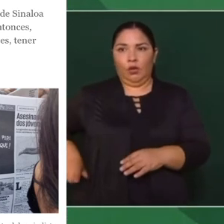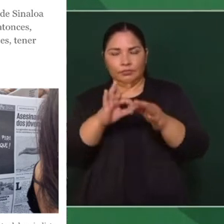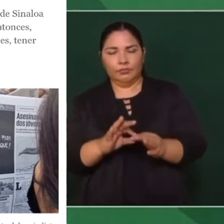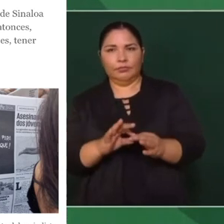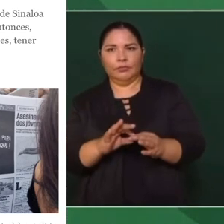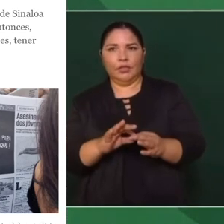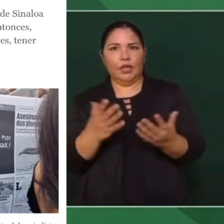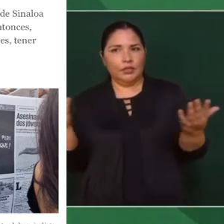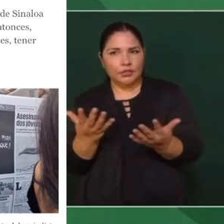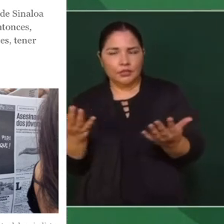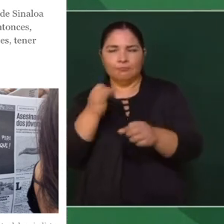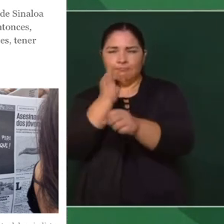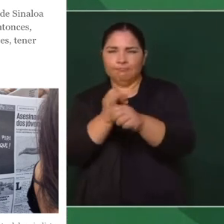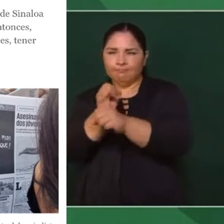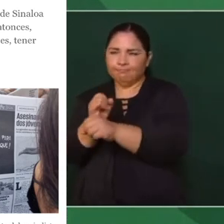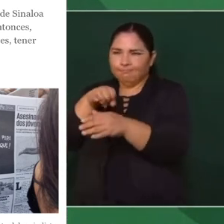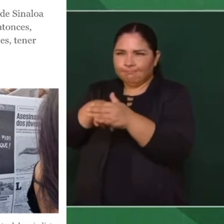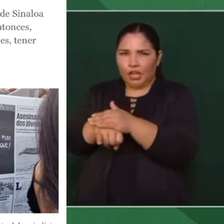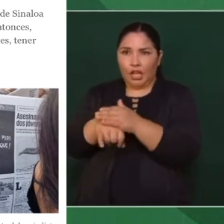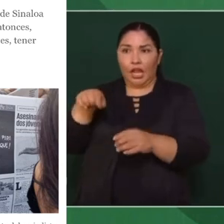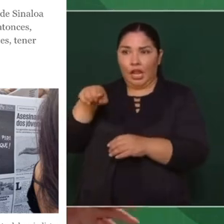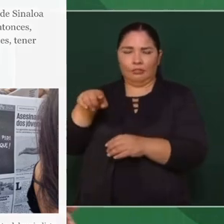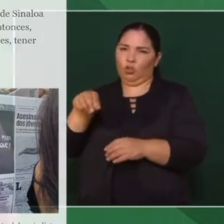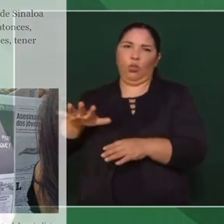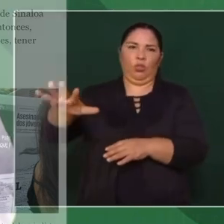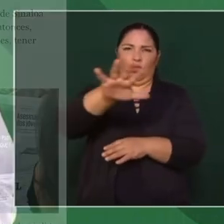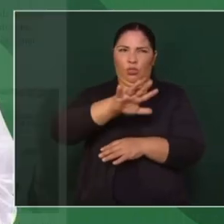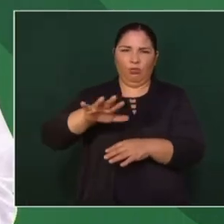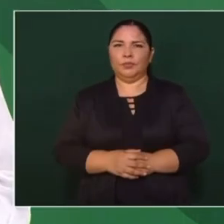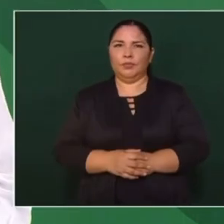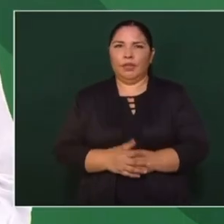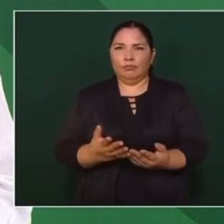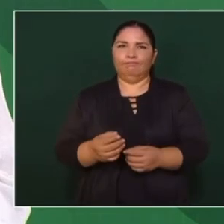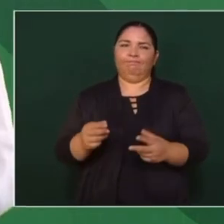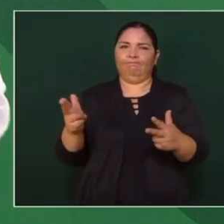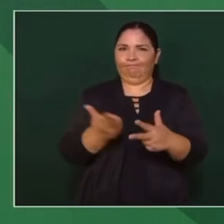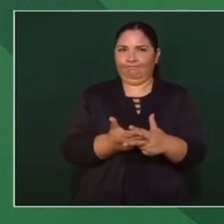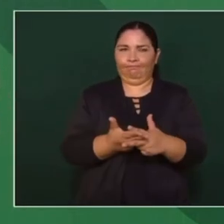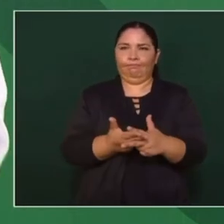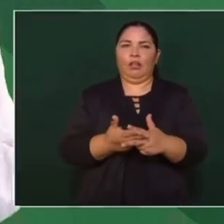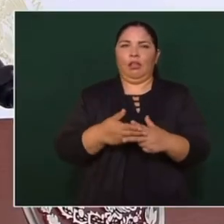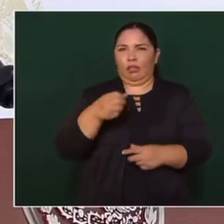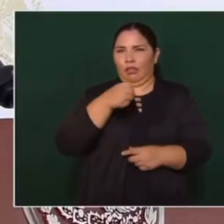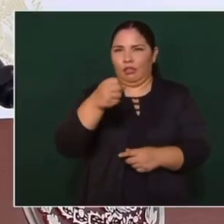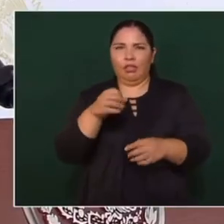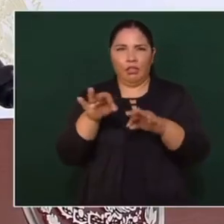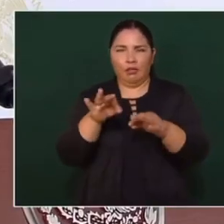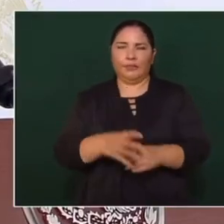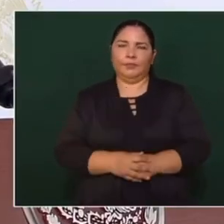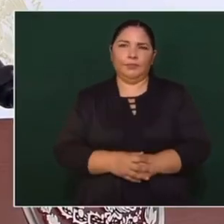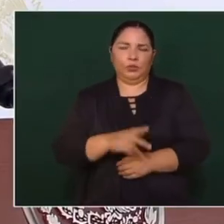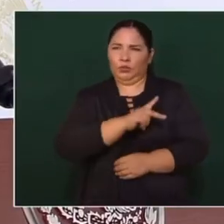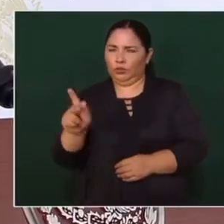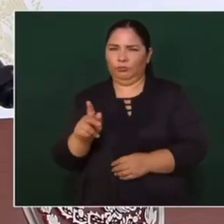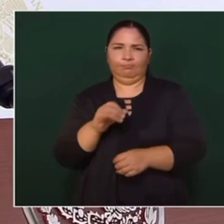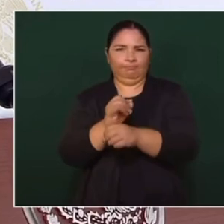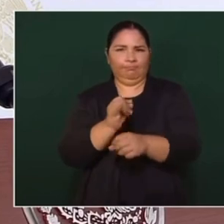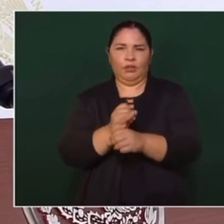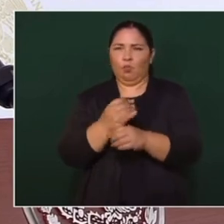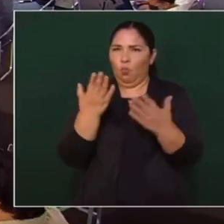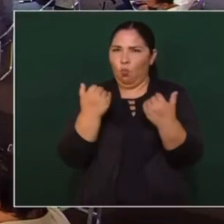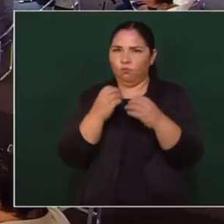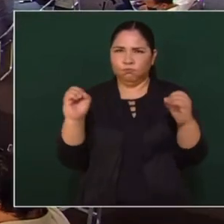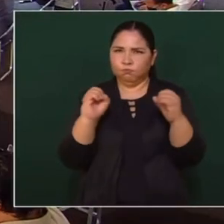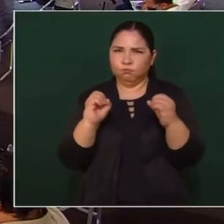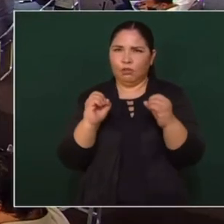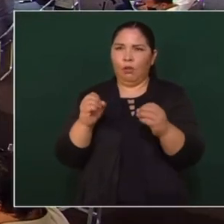está haciendo investigación a fondo no sólo en este caso en todos los casos asesinatos de periodistas y en todos los asesinatos ya no hay